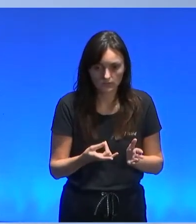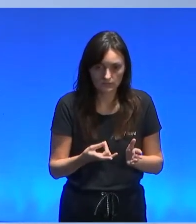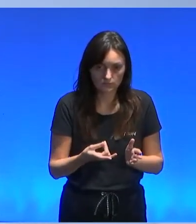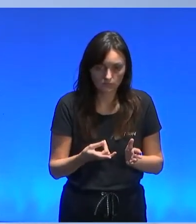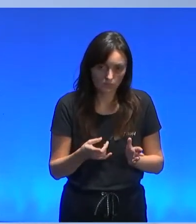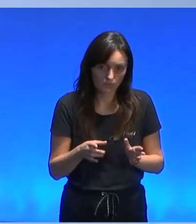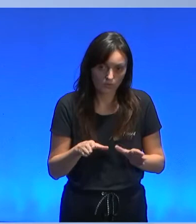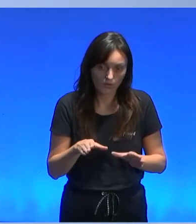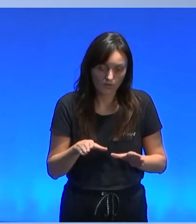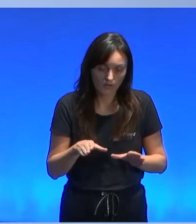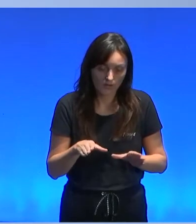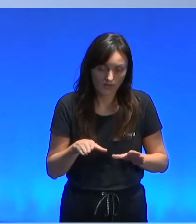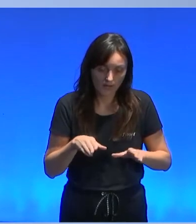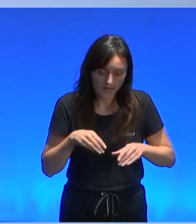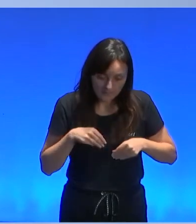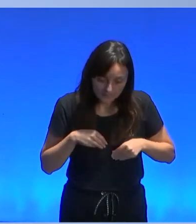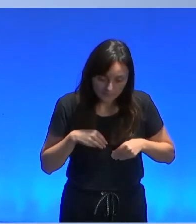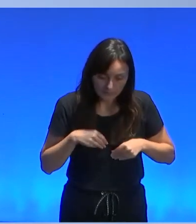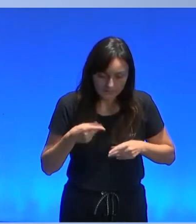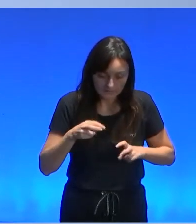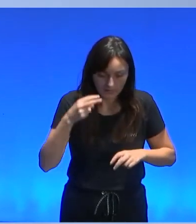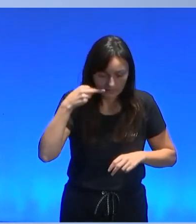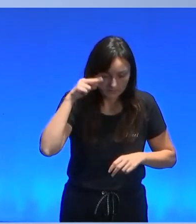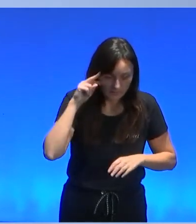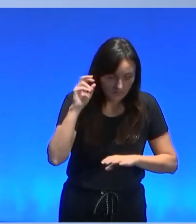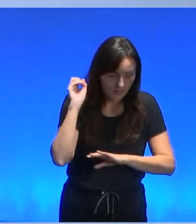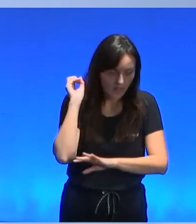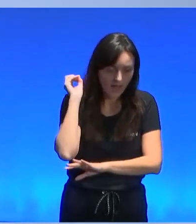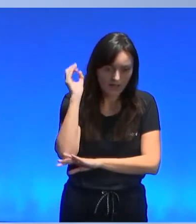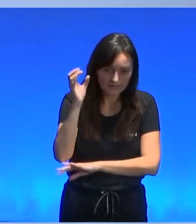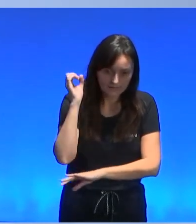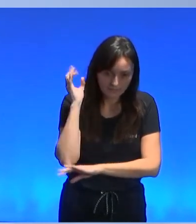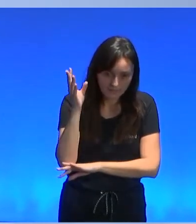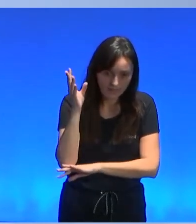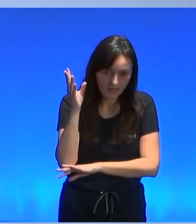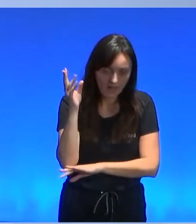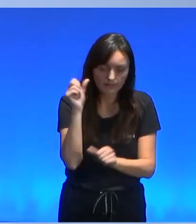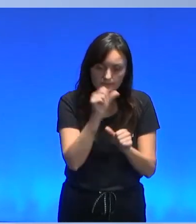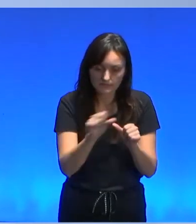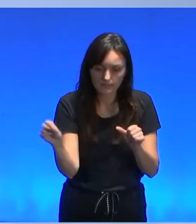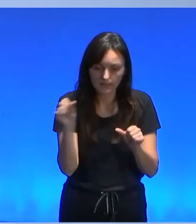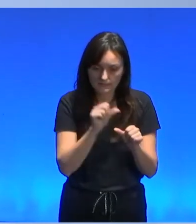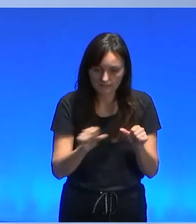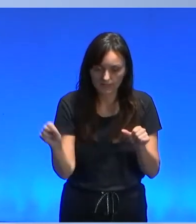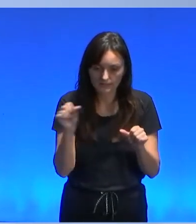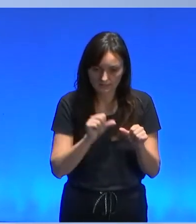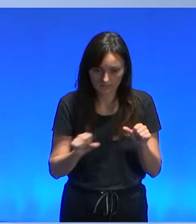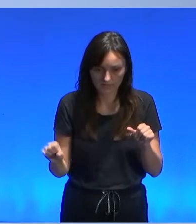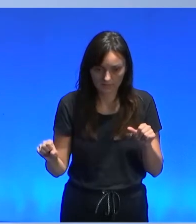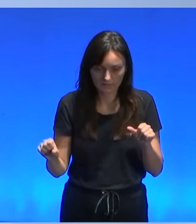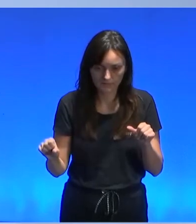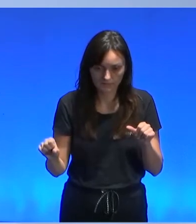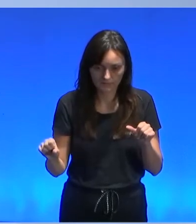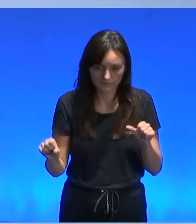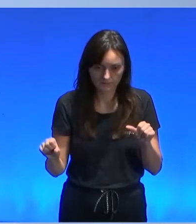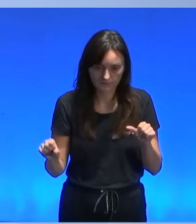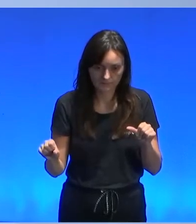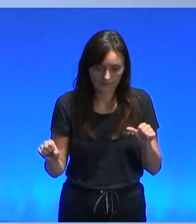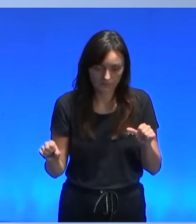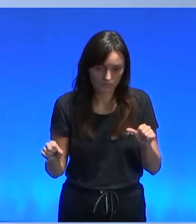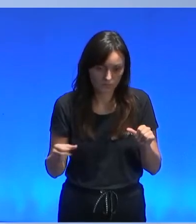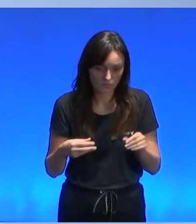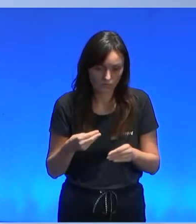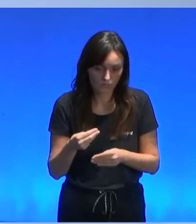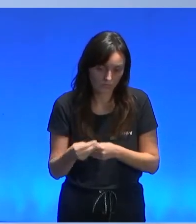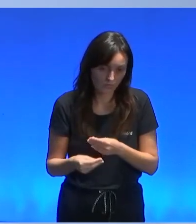la experiencia de la asamblea de clase que semanalmente se vive como forma